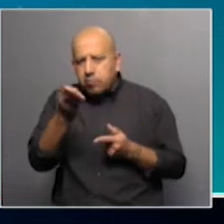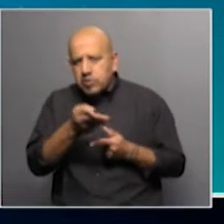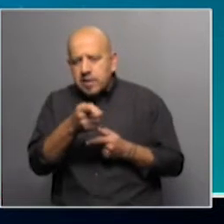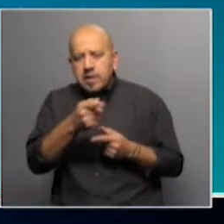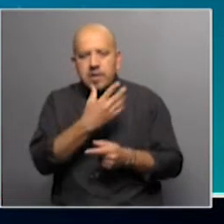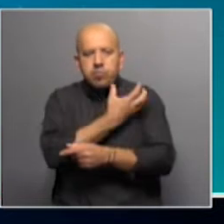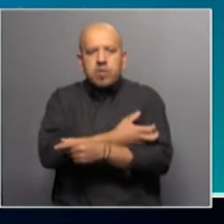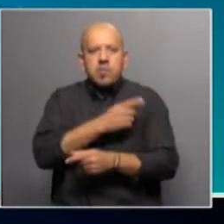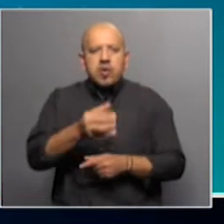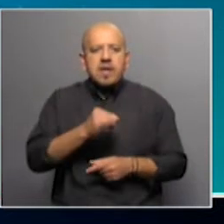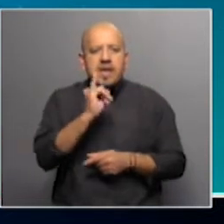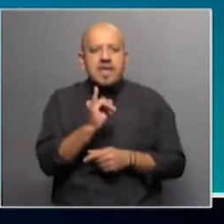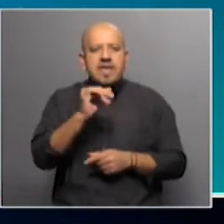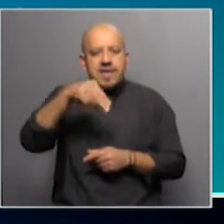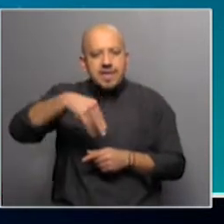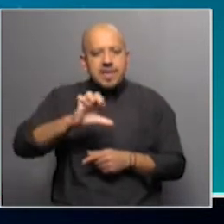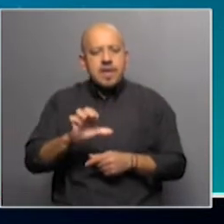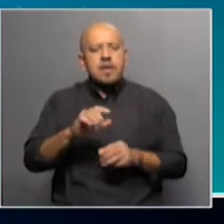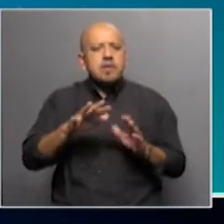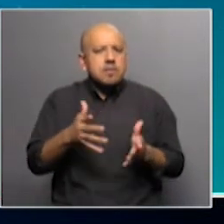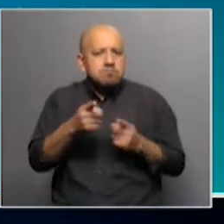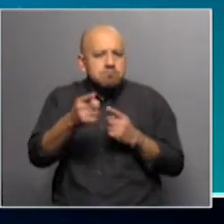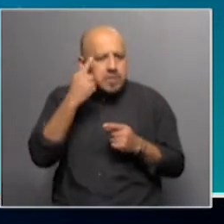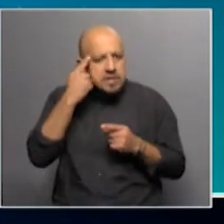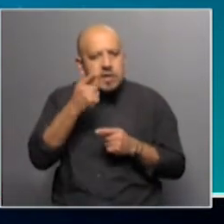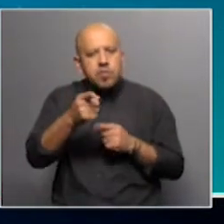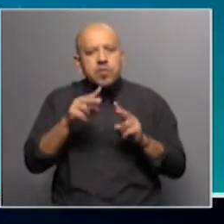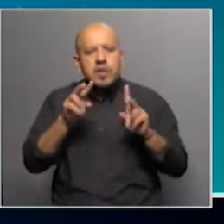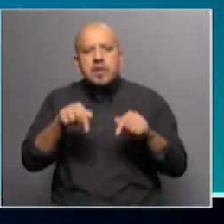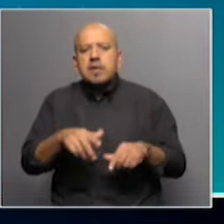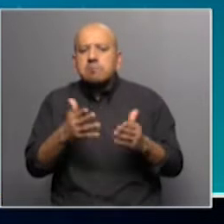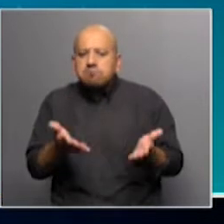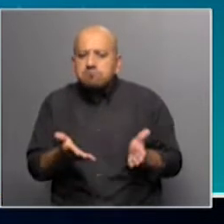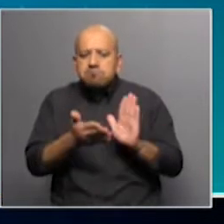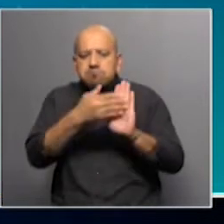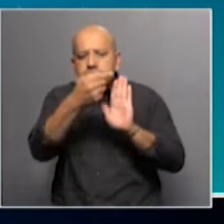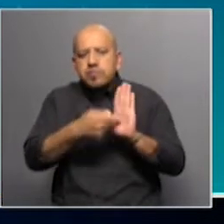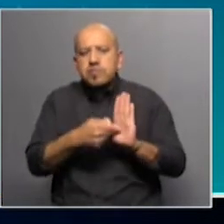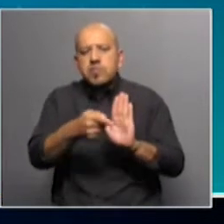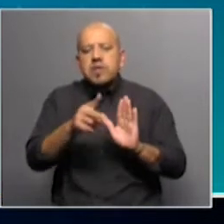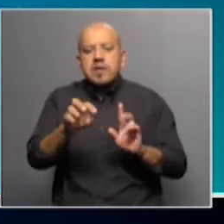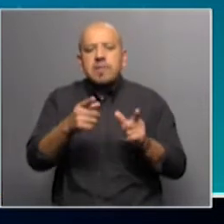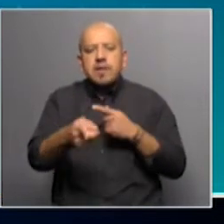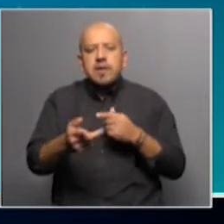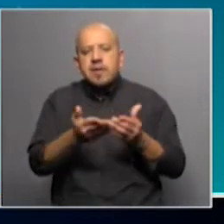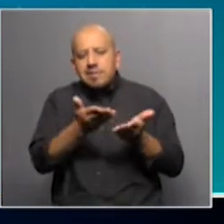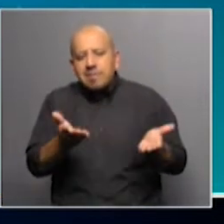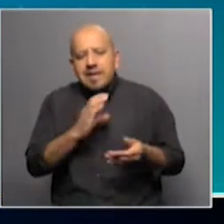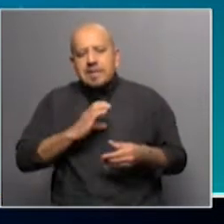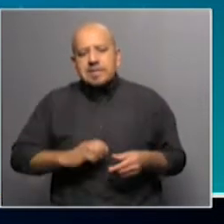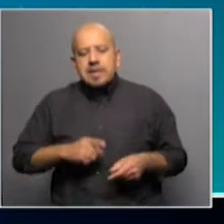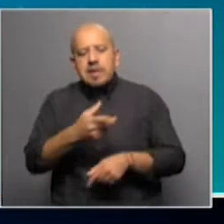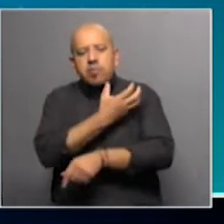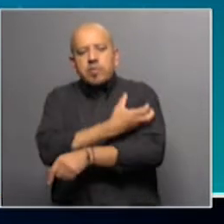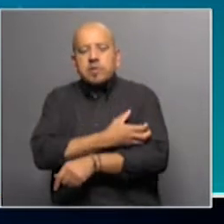Instituto Nacional de Estadísticas, el INE. ¿Qué reflexión te merece eso que se supo que tiene que ver justamente con los perfiles?